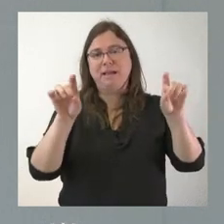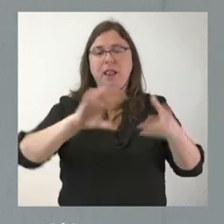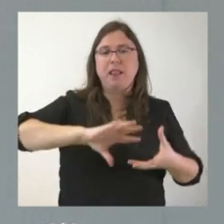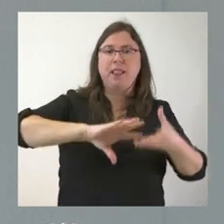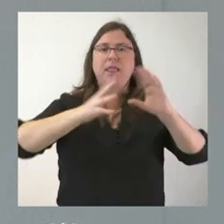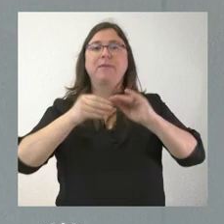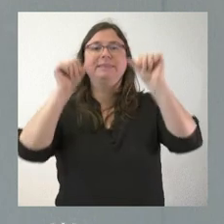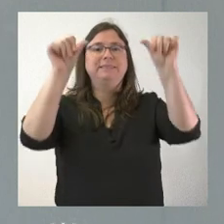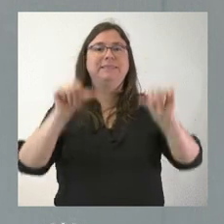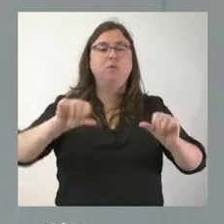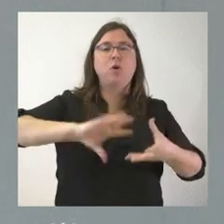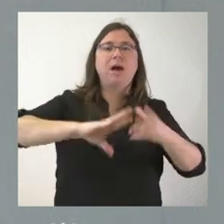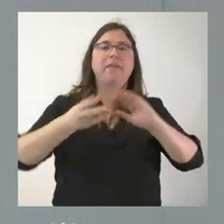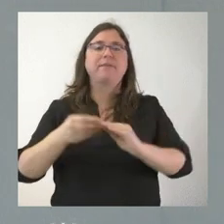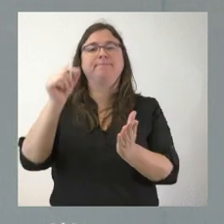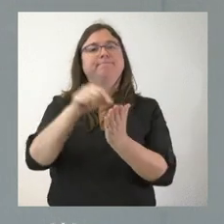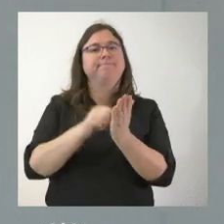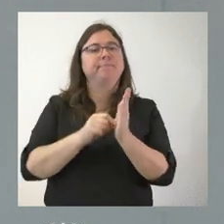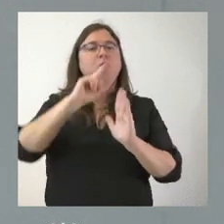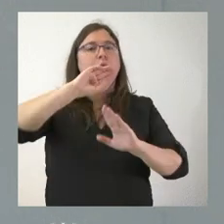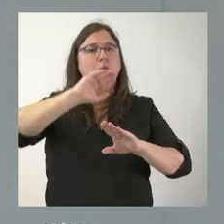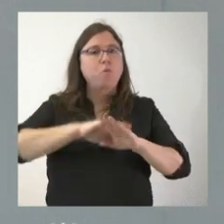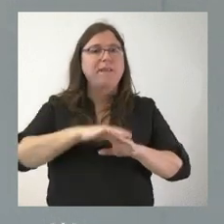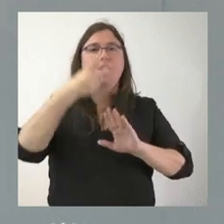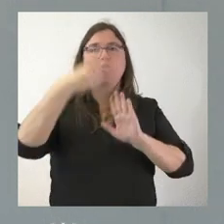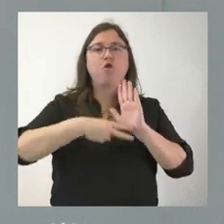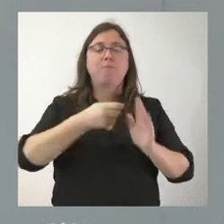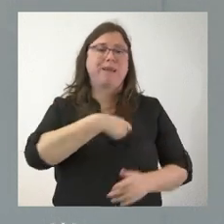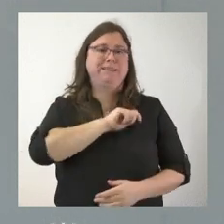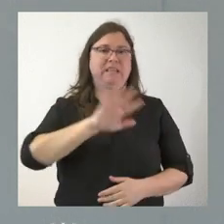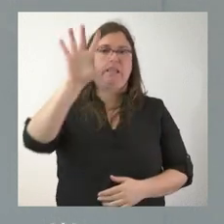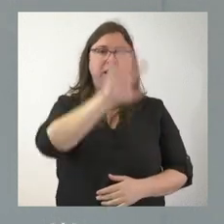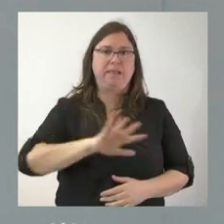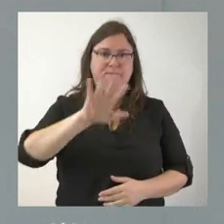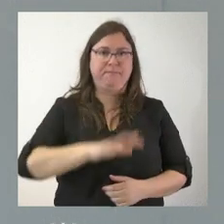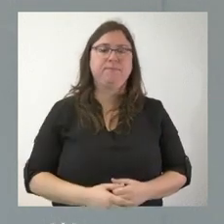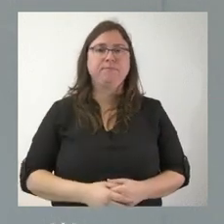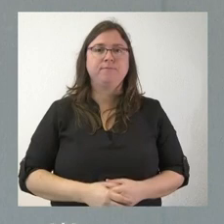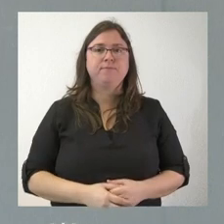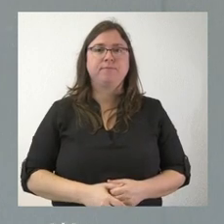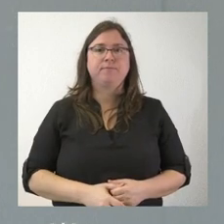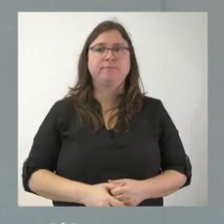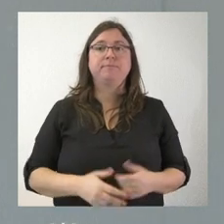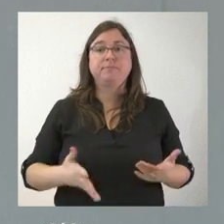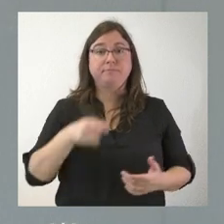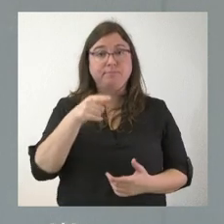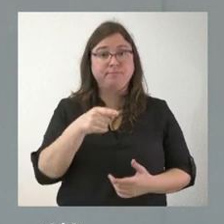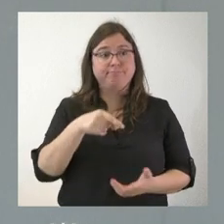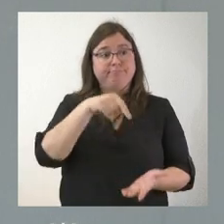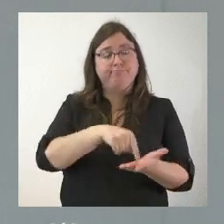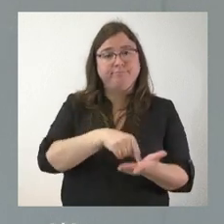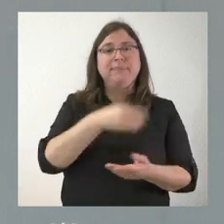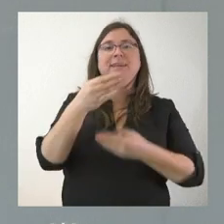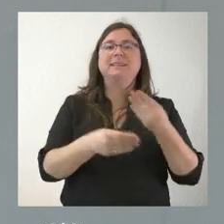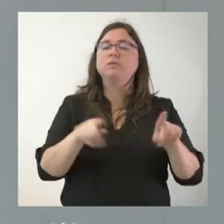las titulaciones a las exigencias y al cumplimiento de la normativa estatal en la materia y esta exigencia también se ha aplicado